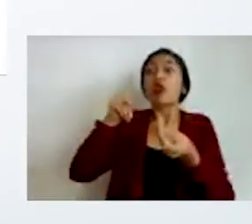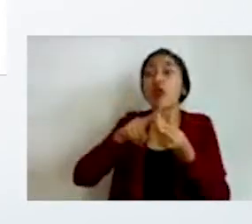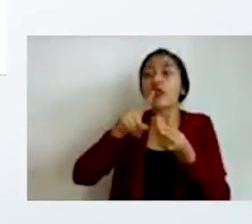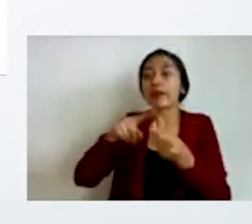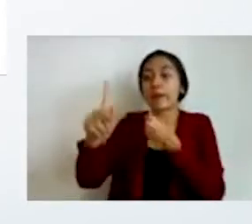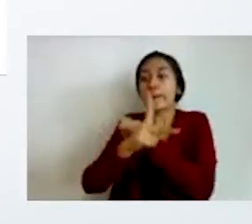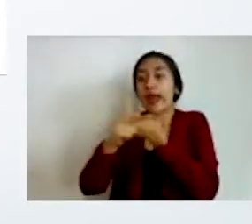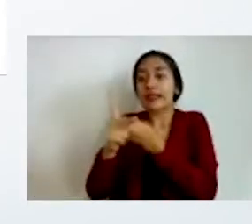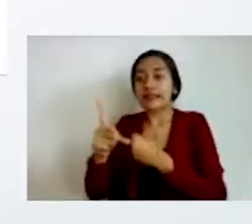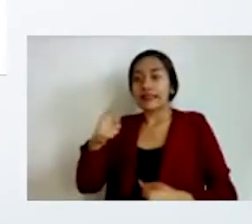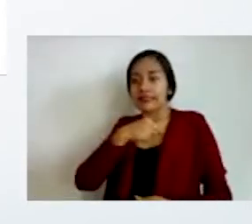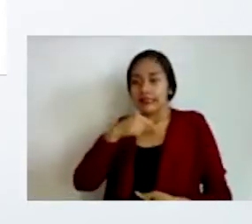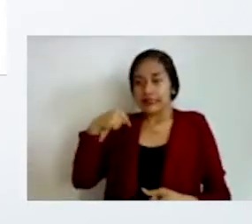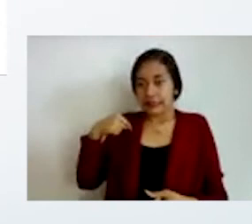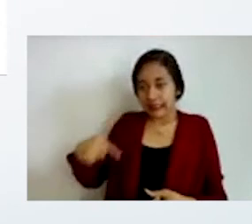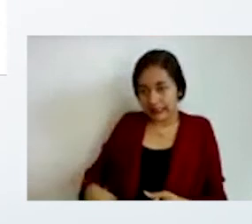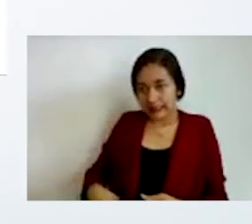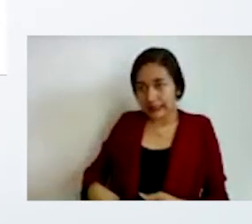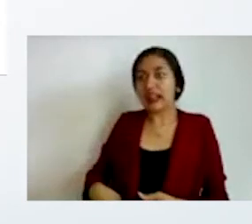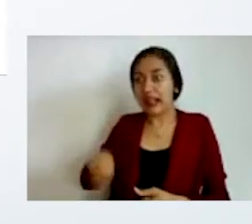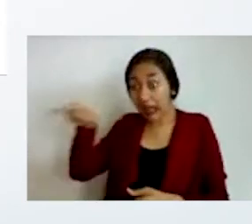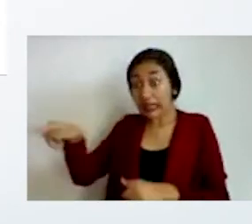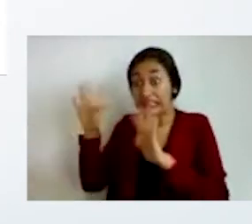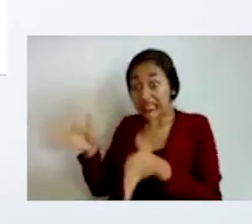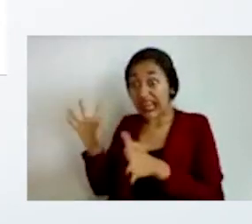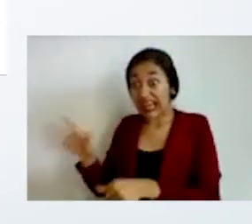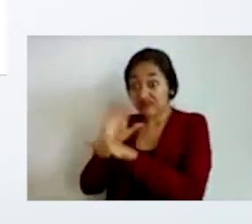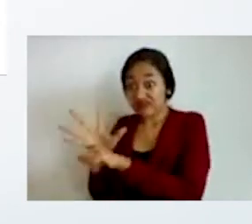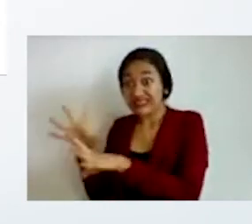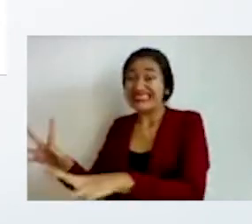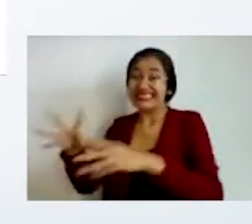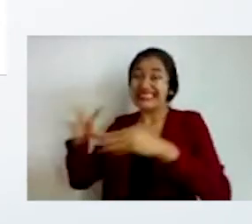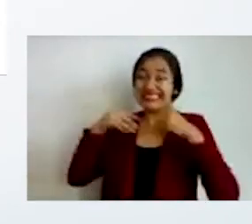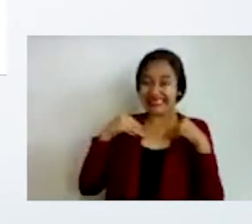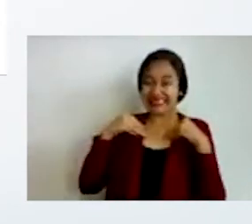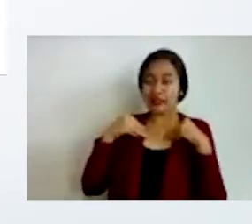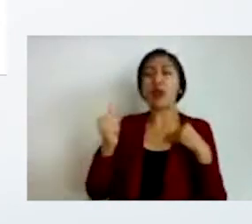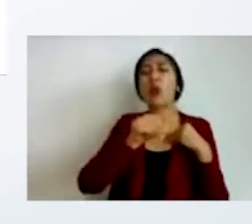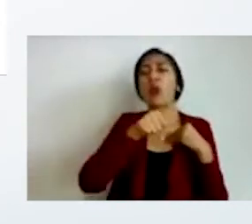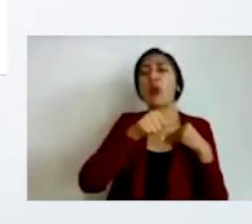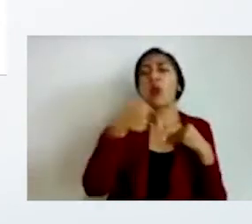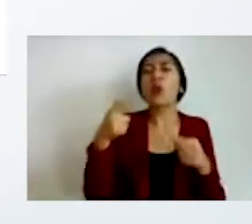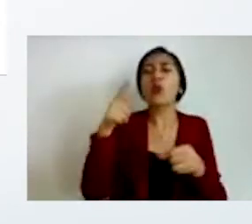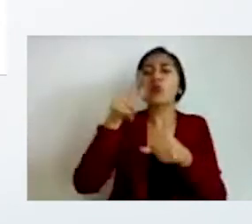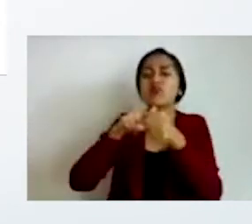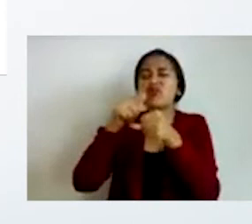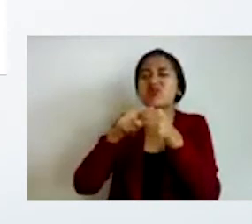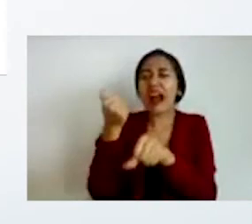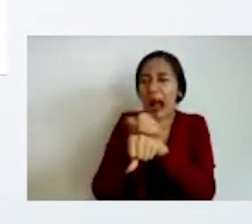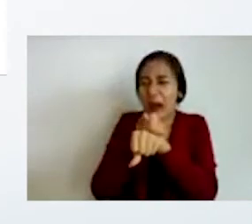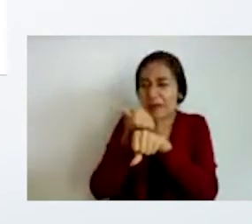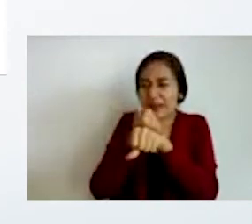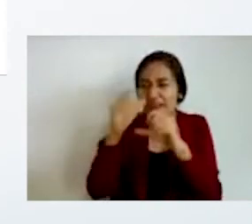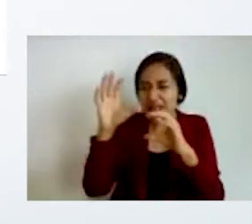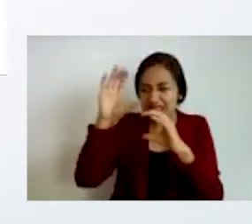hubiese casos. Y la parte amarilla son las personas que estaban en contacto con esos casos,